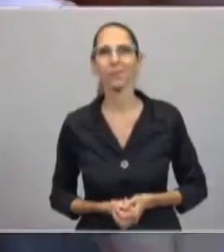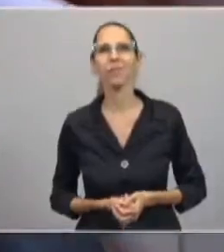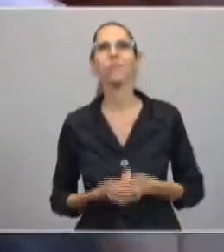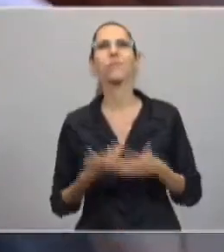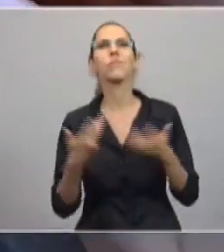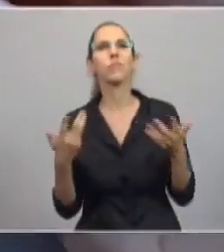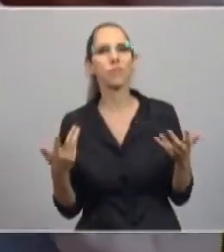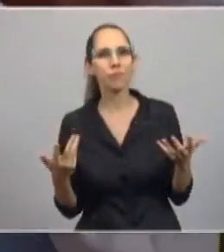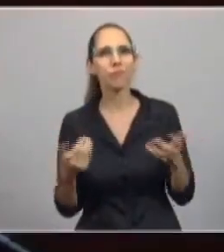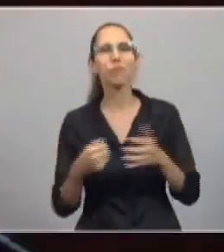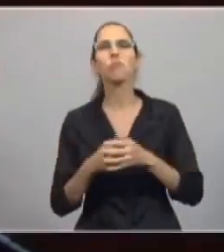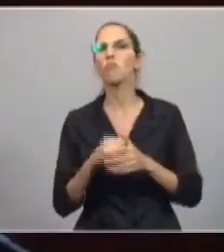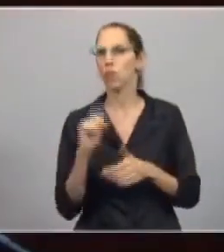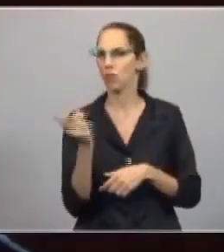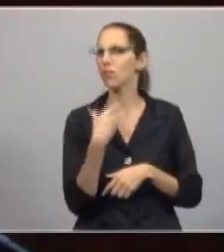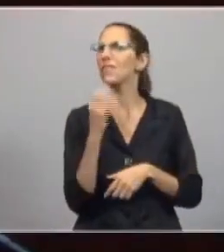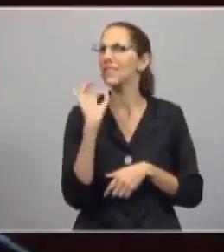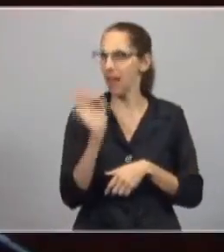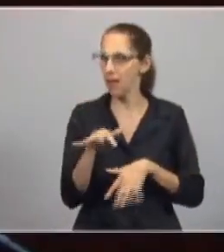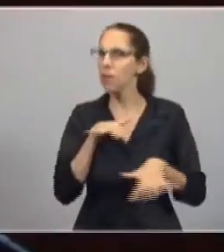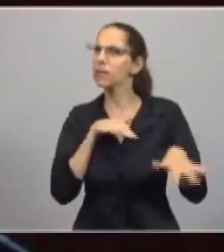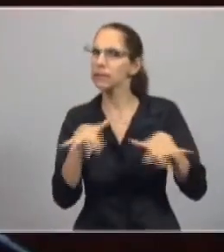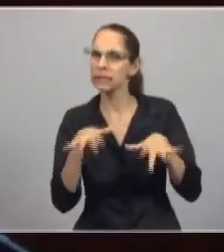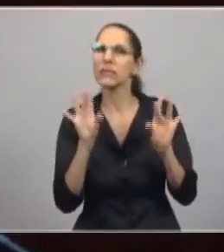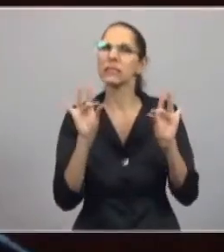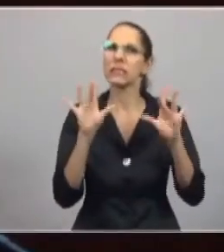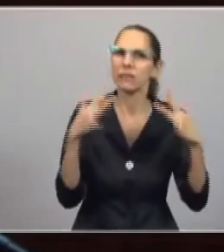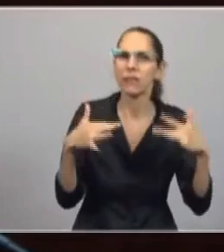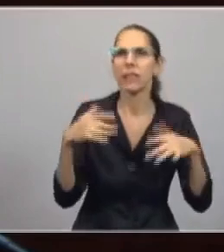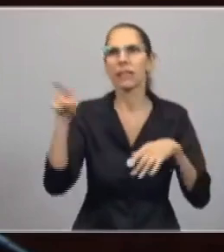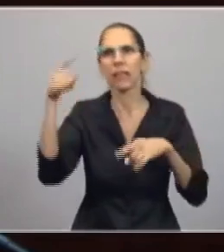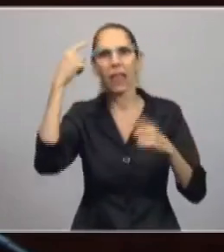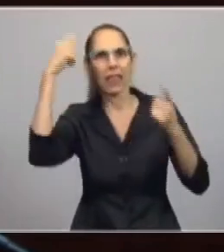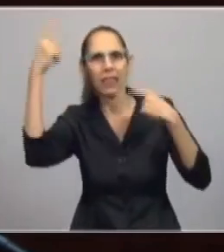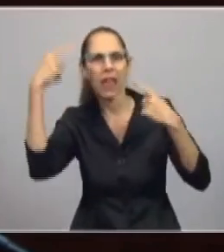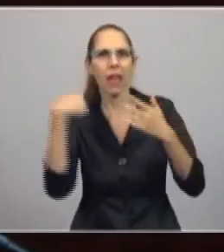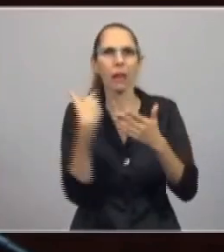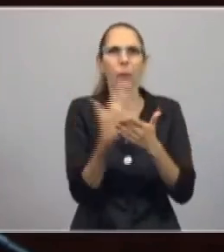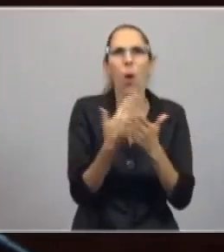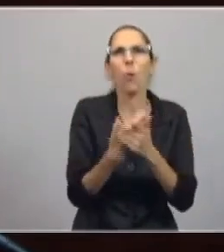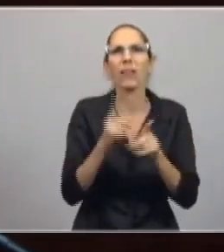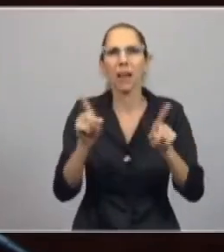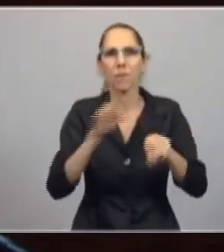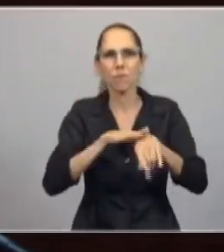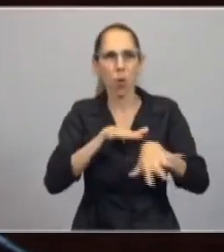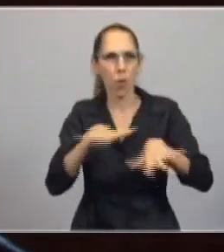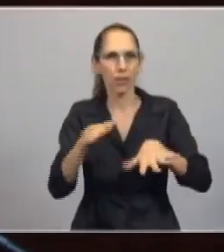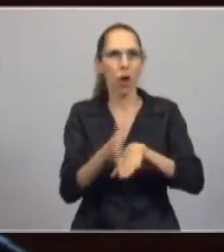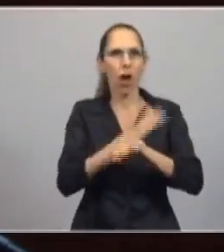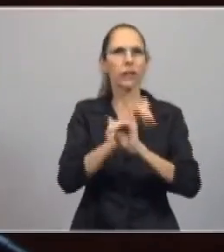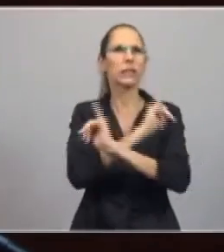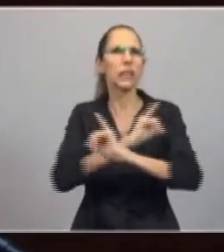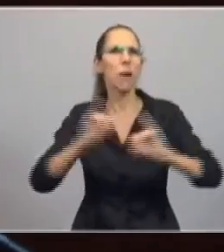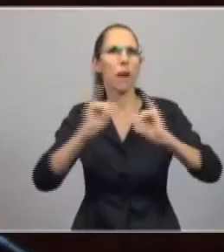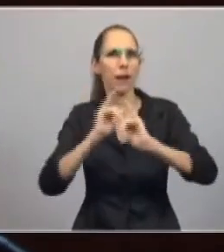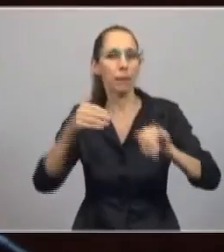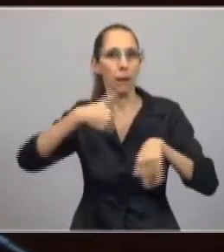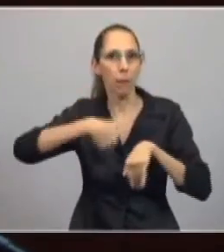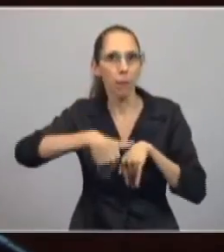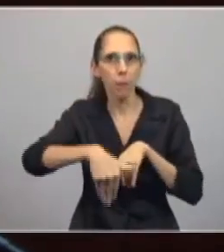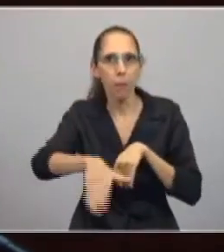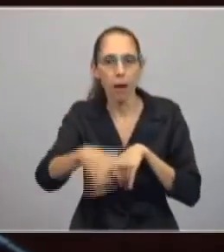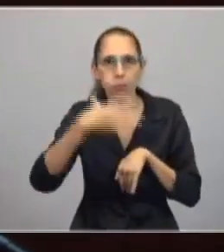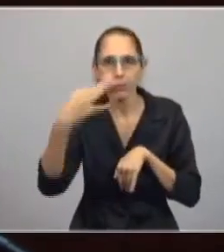Sabíamos que sería complicado, sabíamos que las ideas y propuestas desplegadas en campaña conducirían de aplicarse a